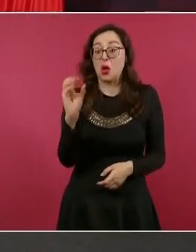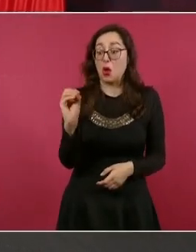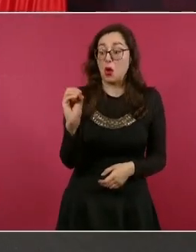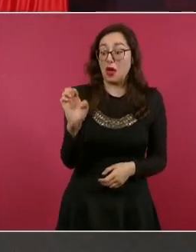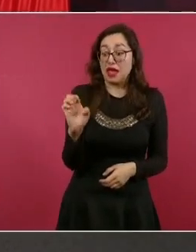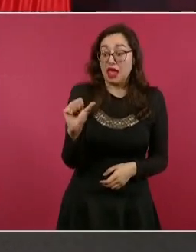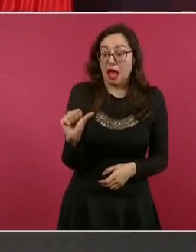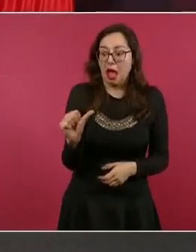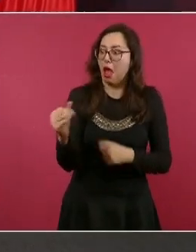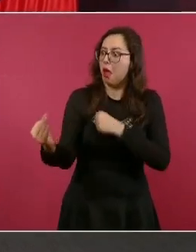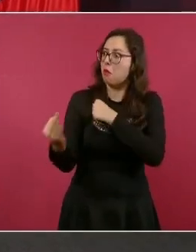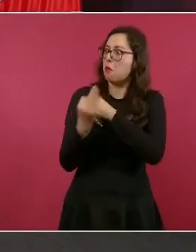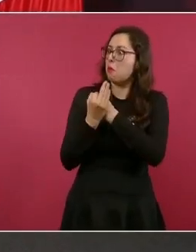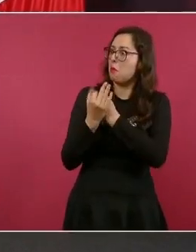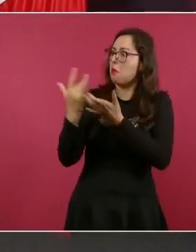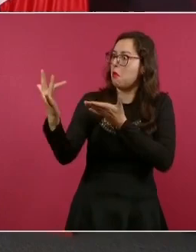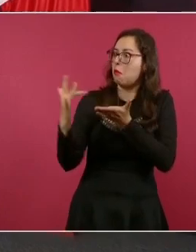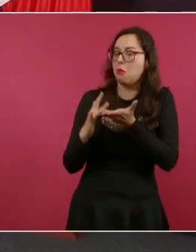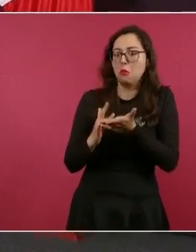es algo